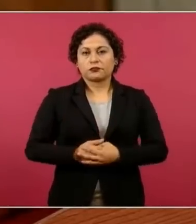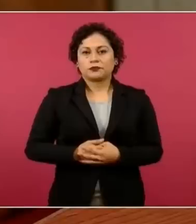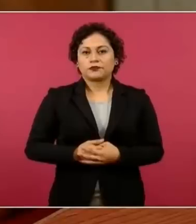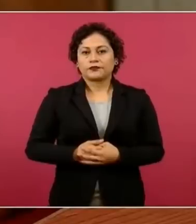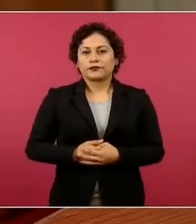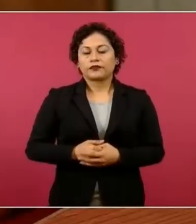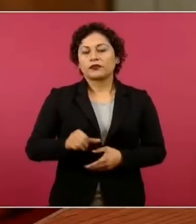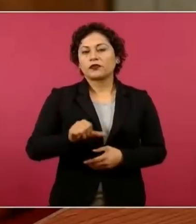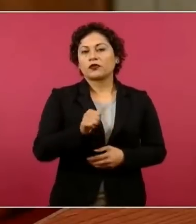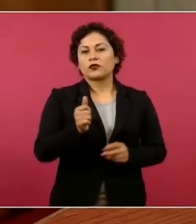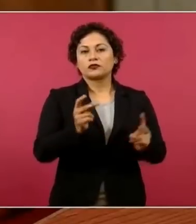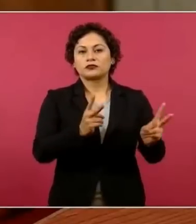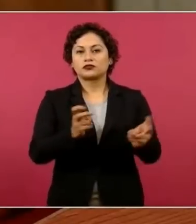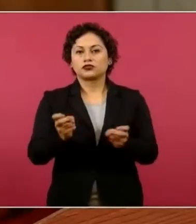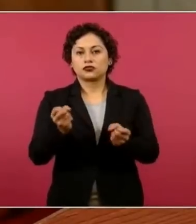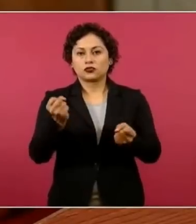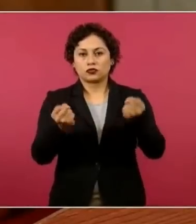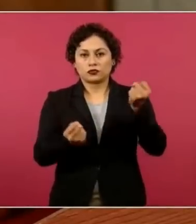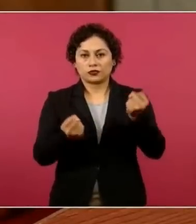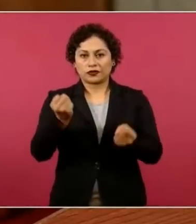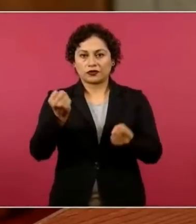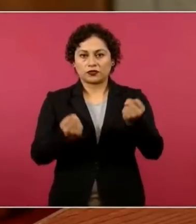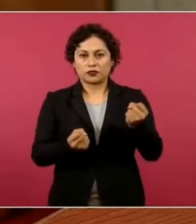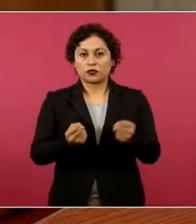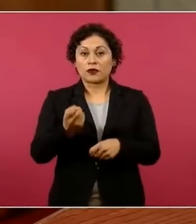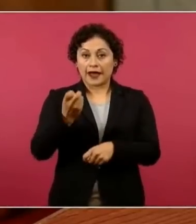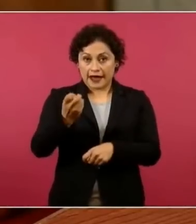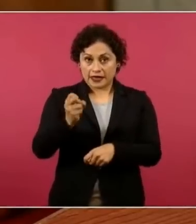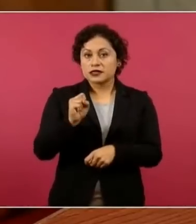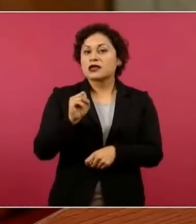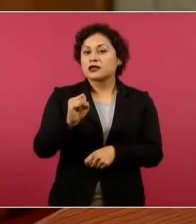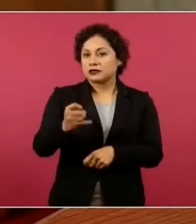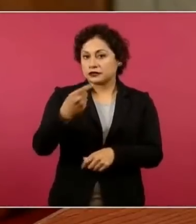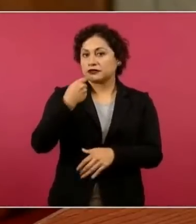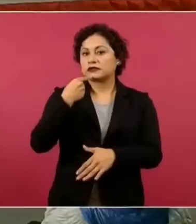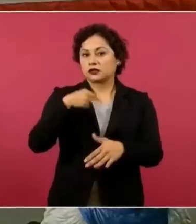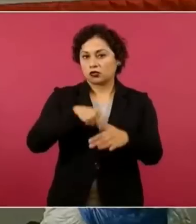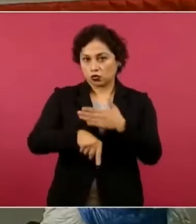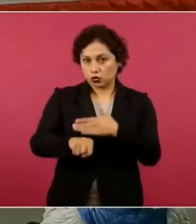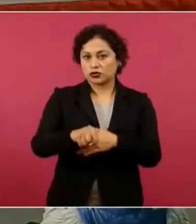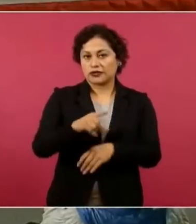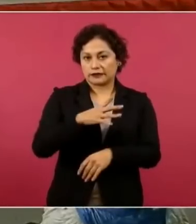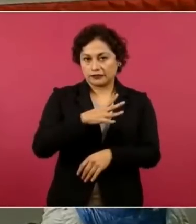Robo de vehículo, este sí se denuncia, aquí no hay cifra negra,